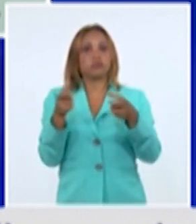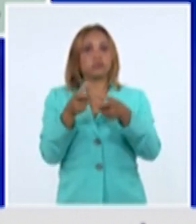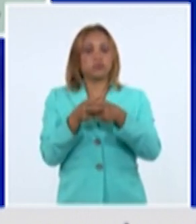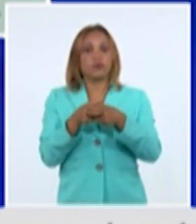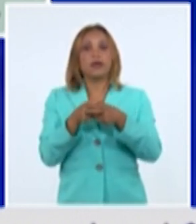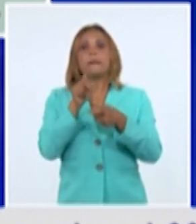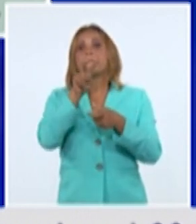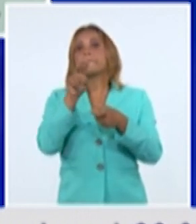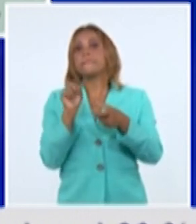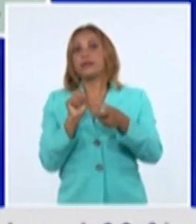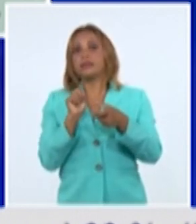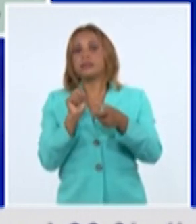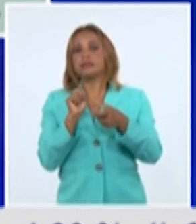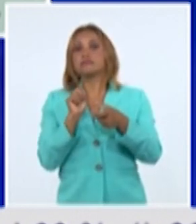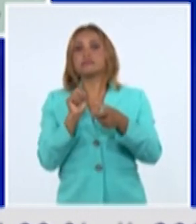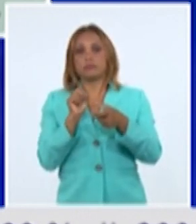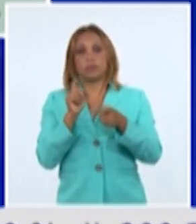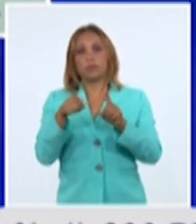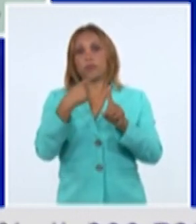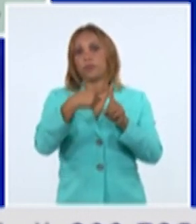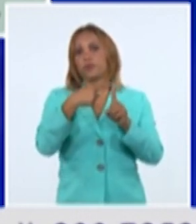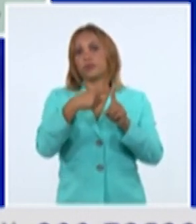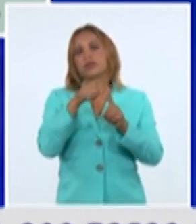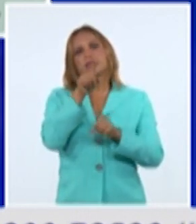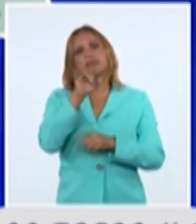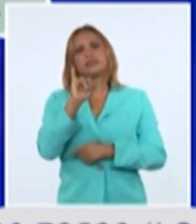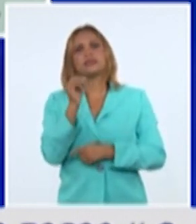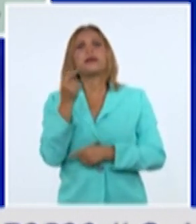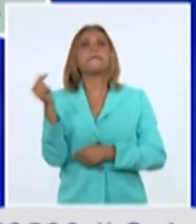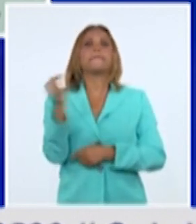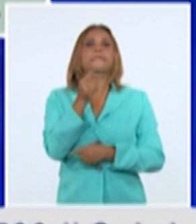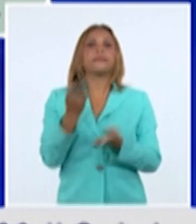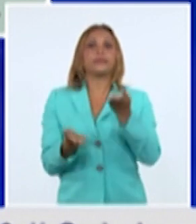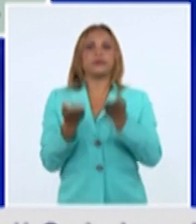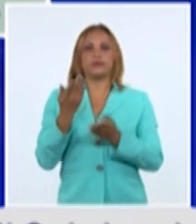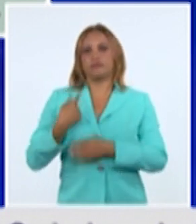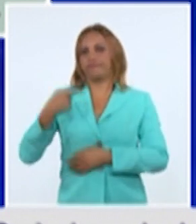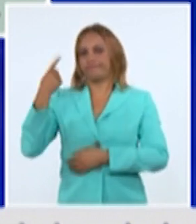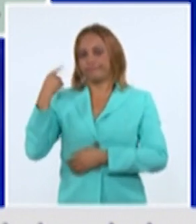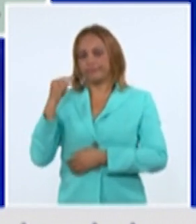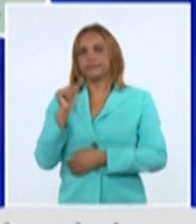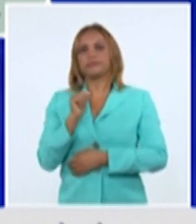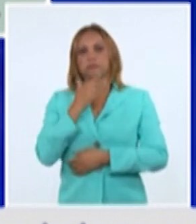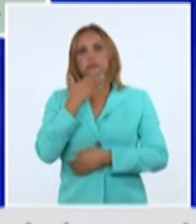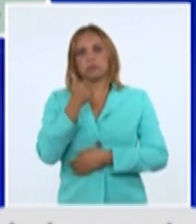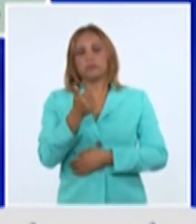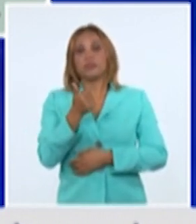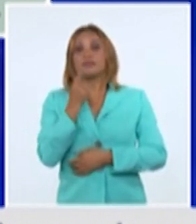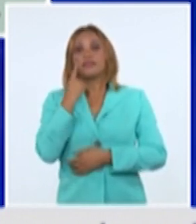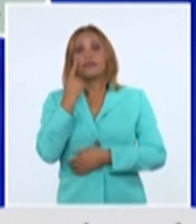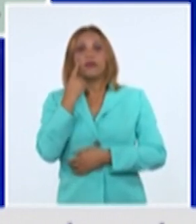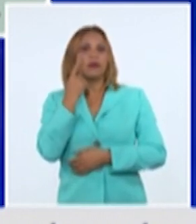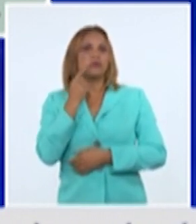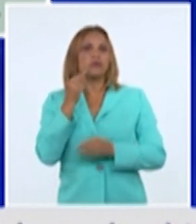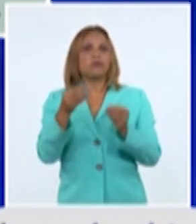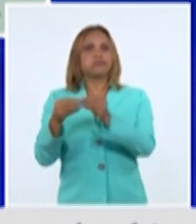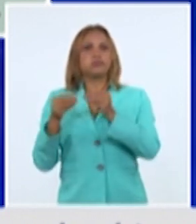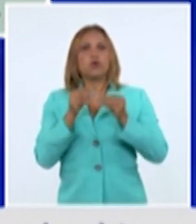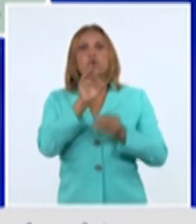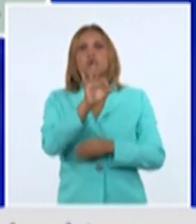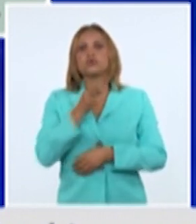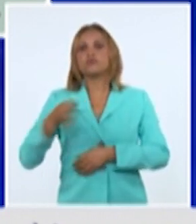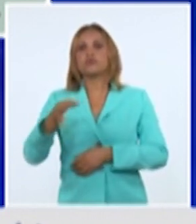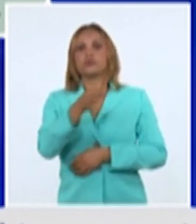20 casos autóctonos, 16 casos menos en relación con el día anterior y con una transmisión en 8 de sus 10